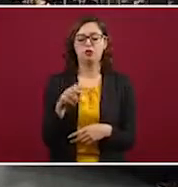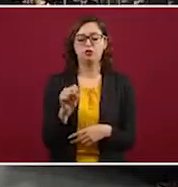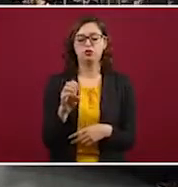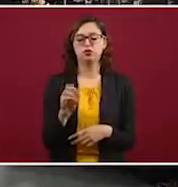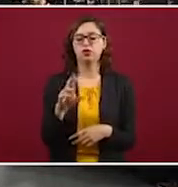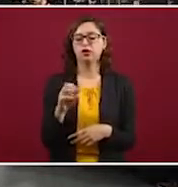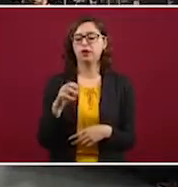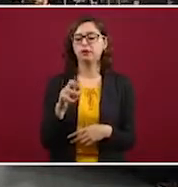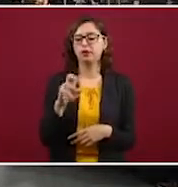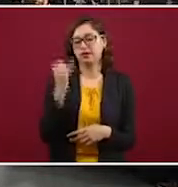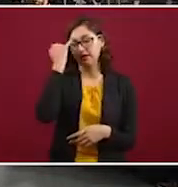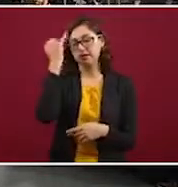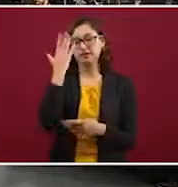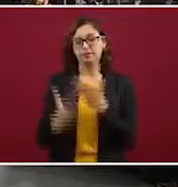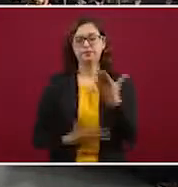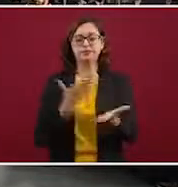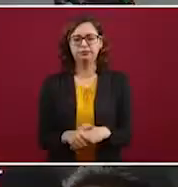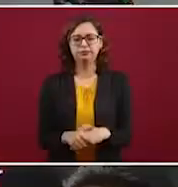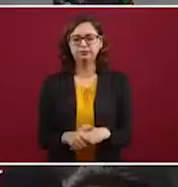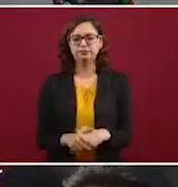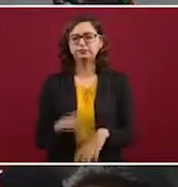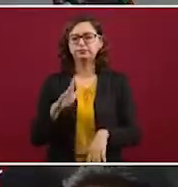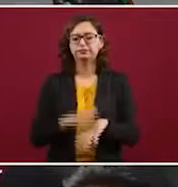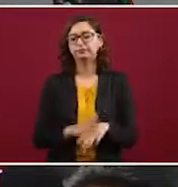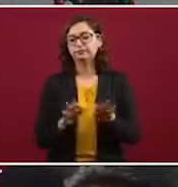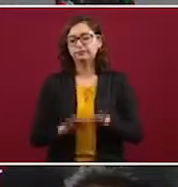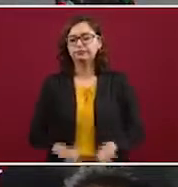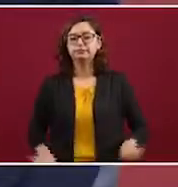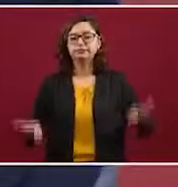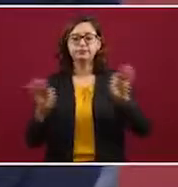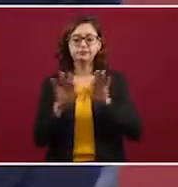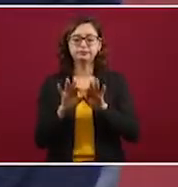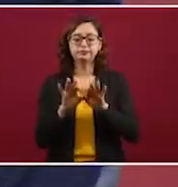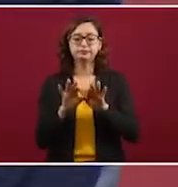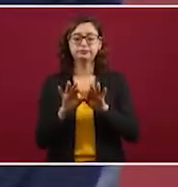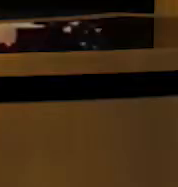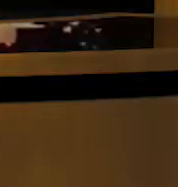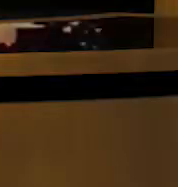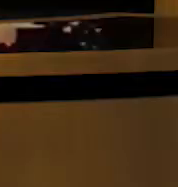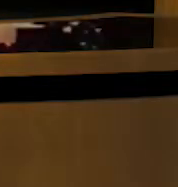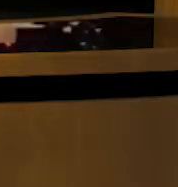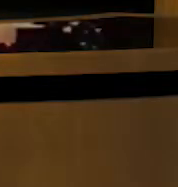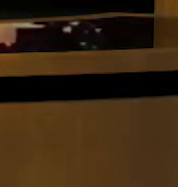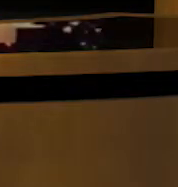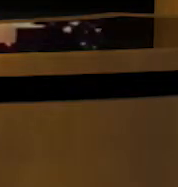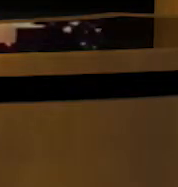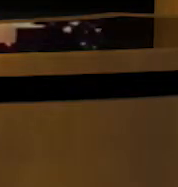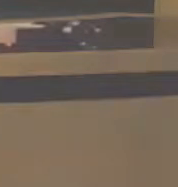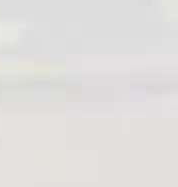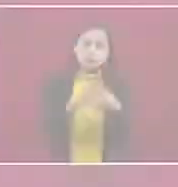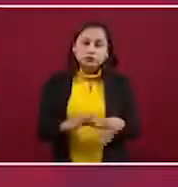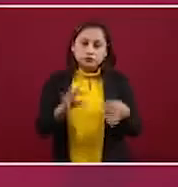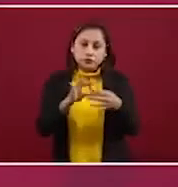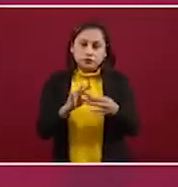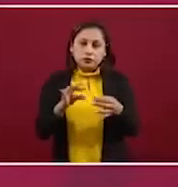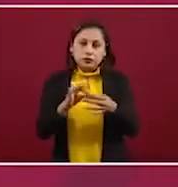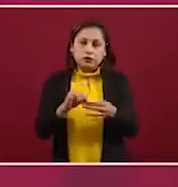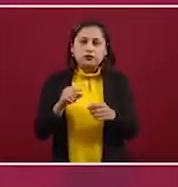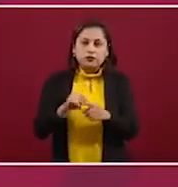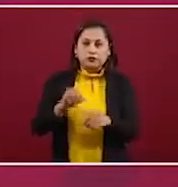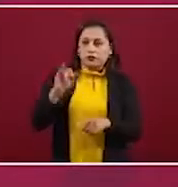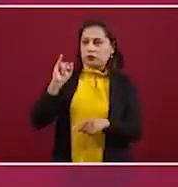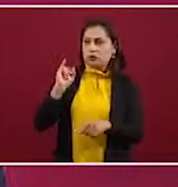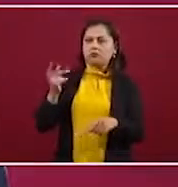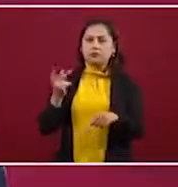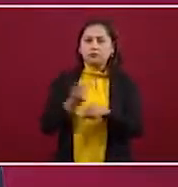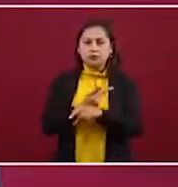por una denuncia en su contra interpuesta por el pan con relación a culiacán amy arriaga nos informa y andrés manuel